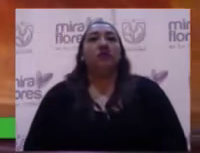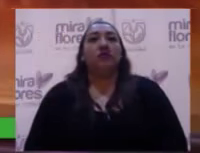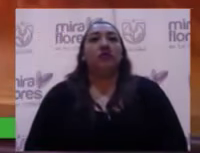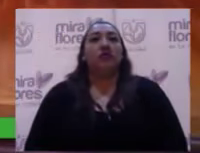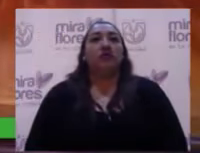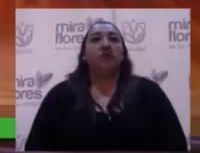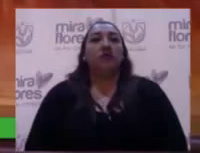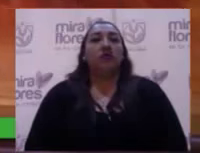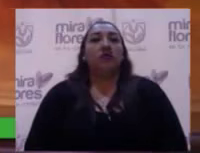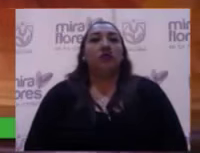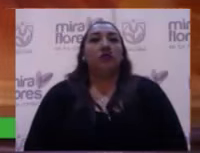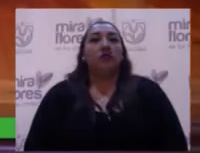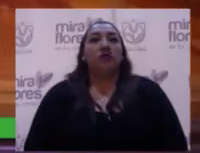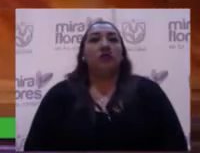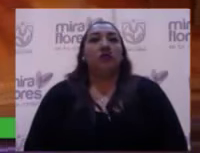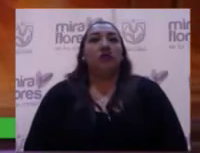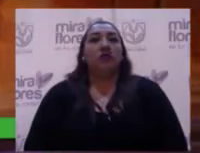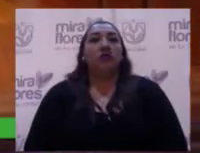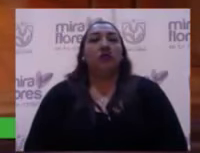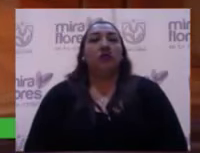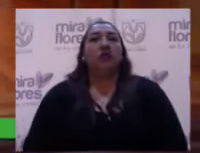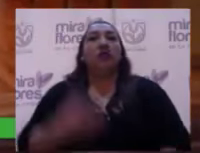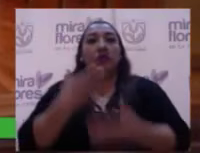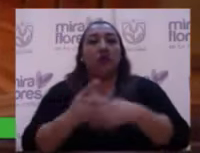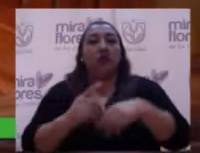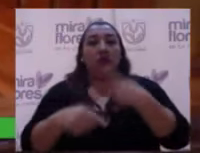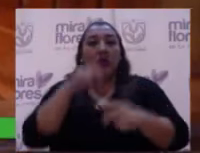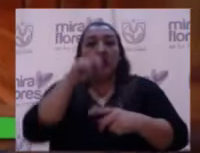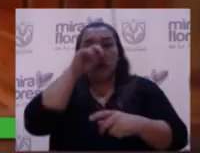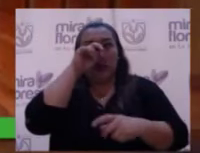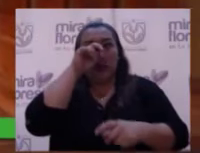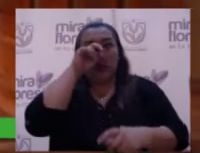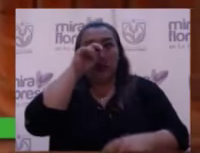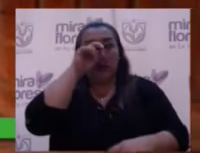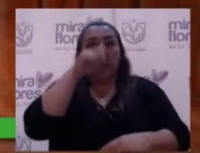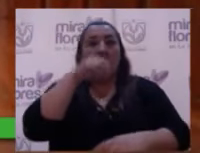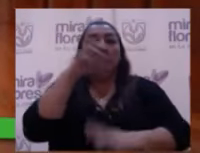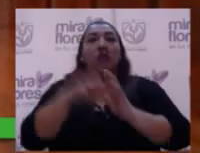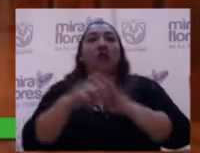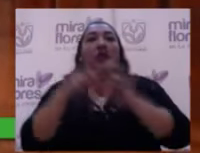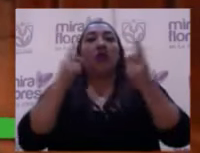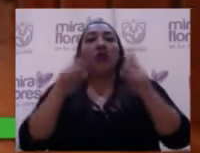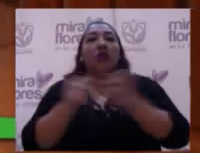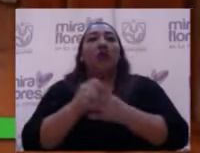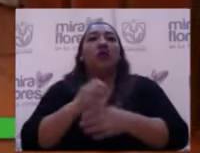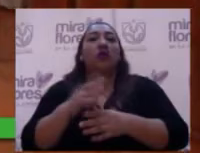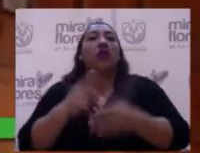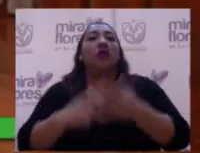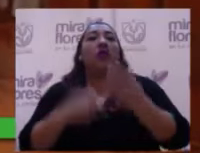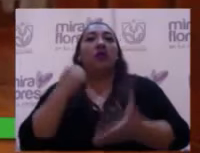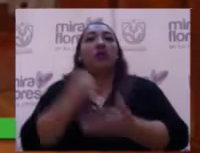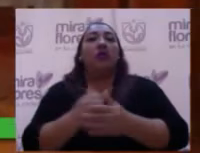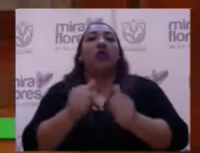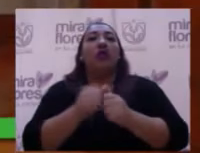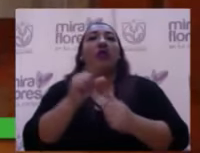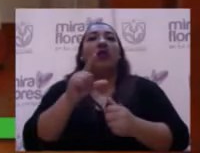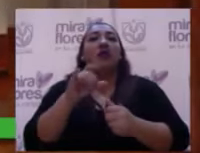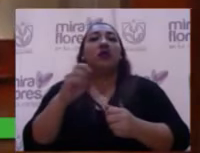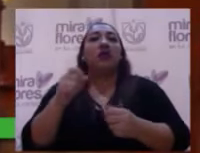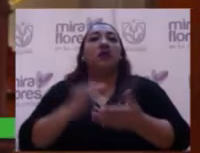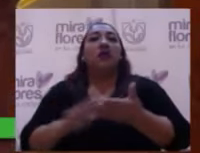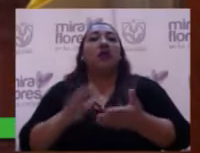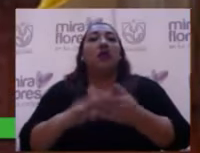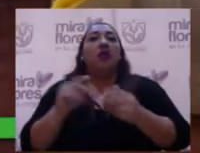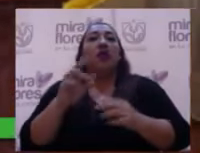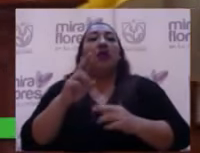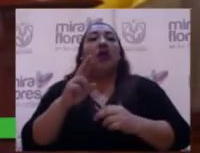Se aprueba por unanimidad de votos. Muchas gracias. Vamos al siguiente punto. Proyecto de acuerdo de Consejo que apruebe la licencia solicitada por